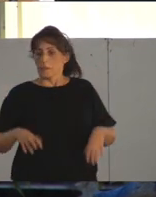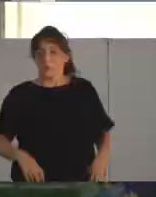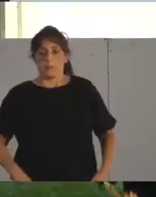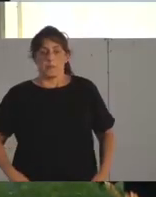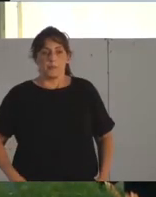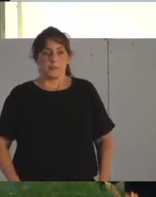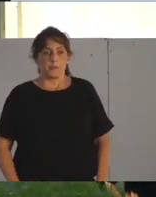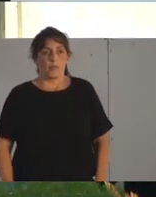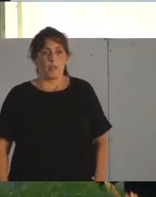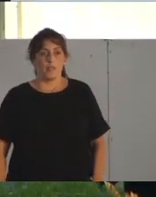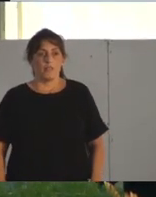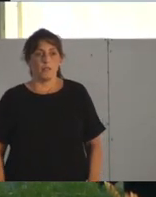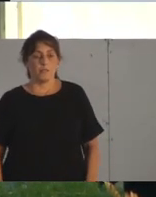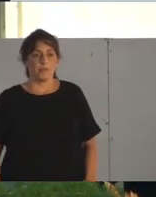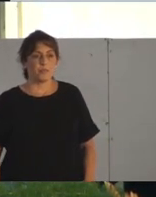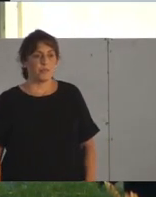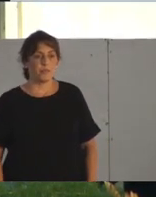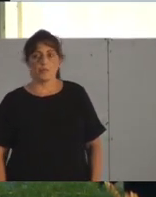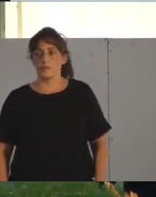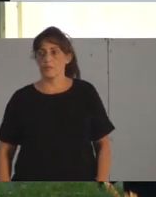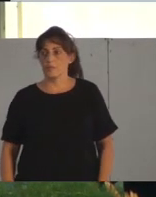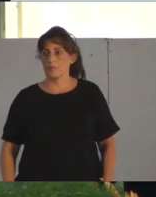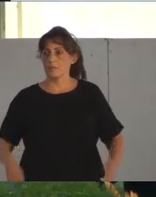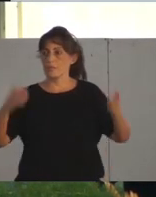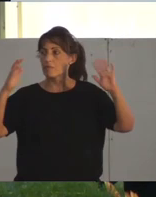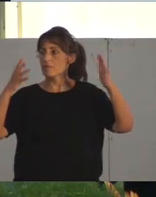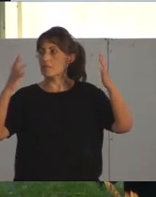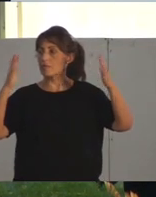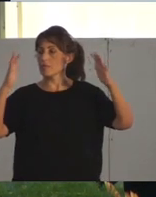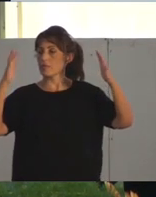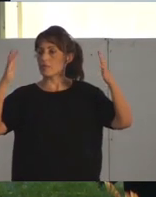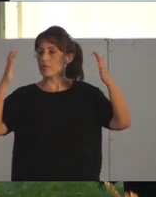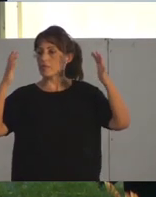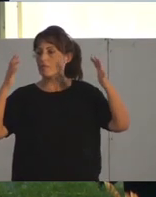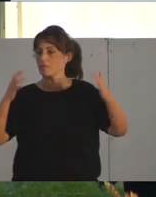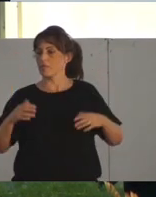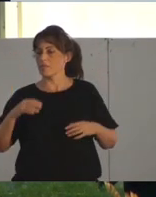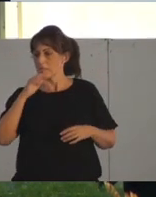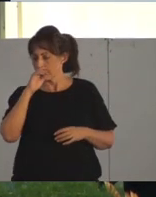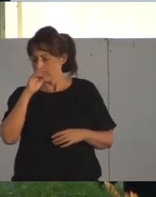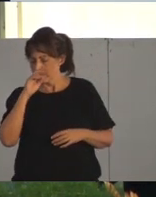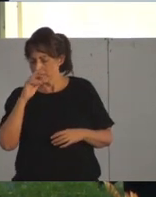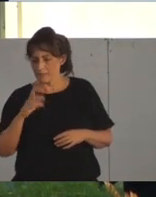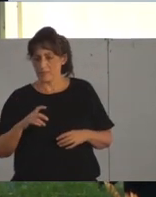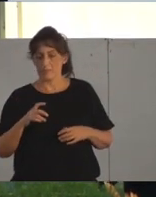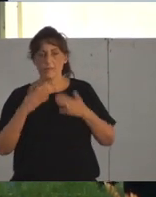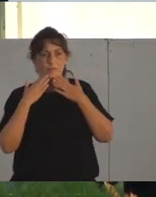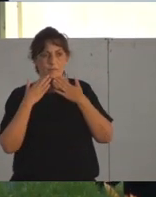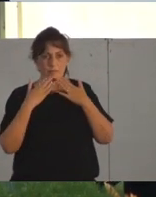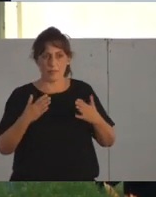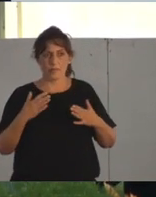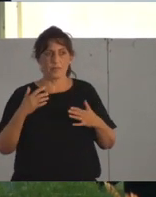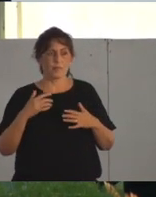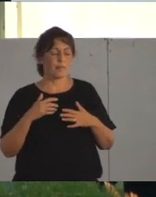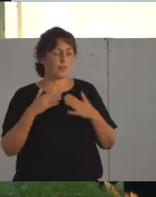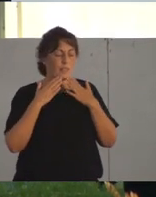¿verdad? Bueno, muchas gracias. Ahora os quiero presentar a nuestra otra ponente, a Raquel Chasco. Raquel es diplomada en